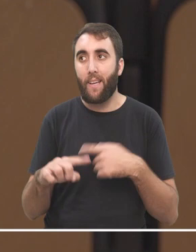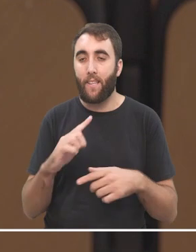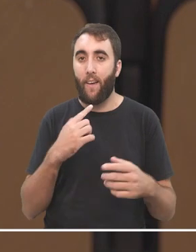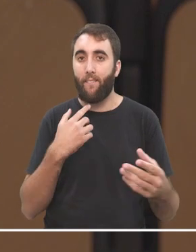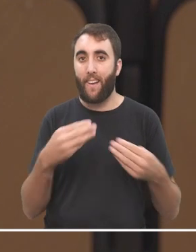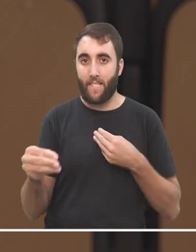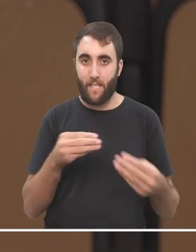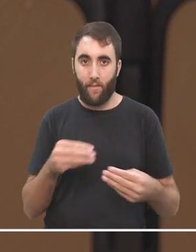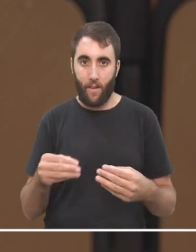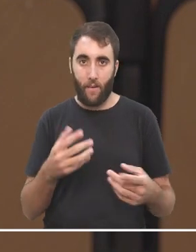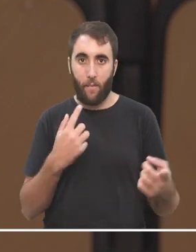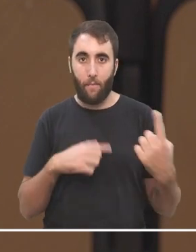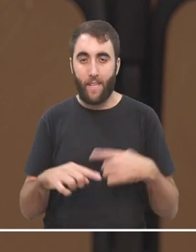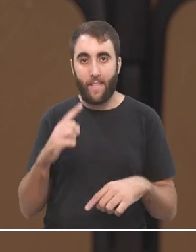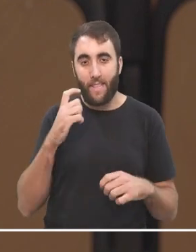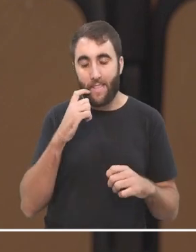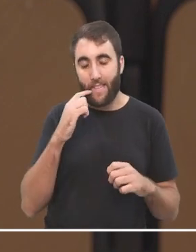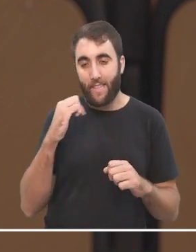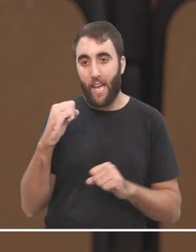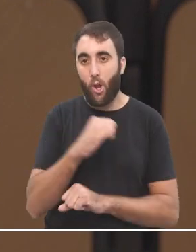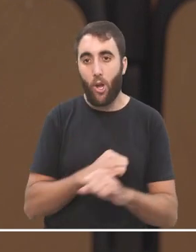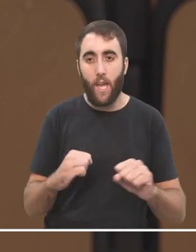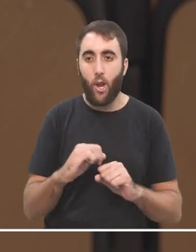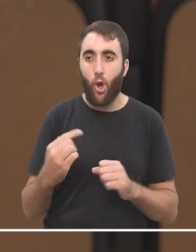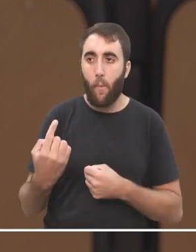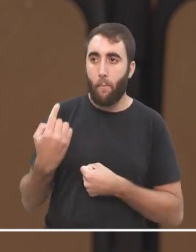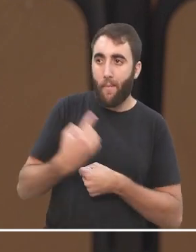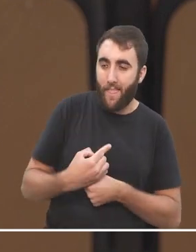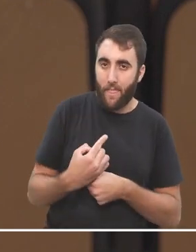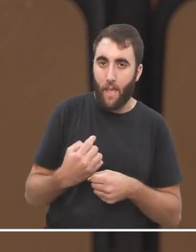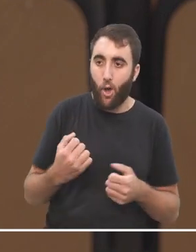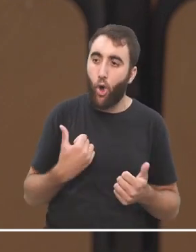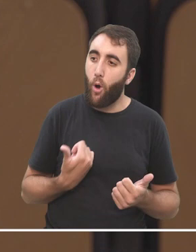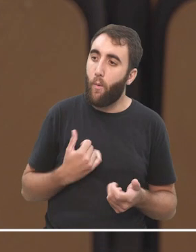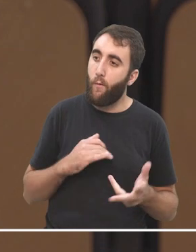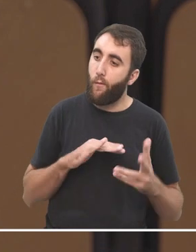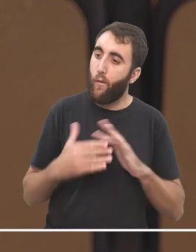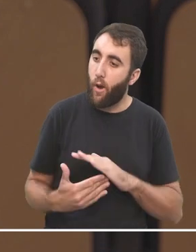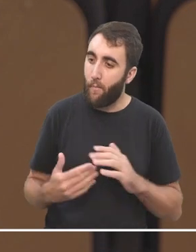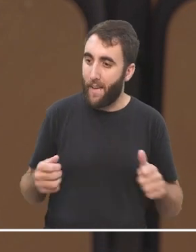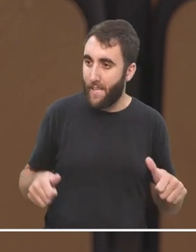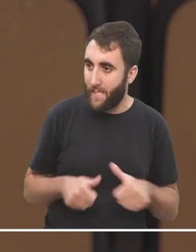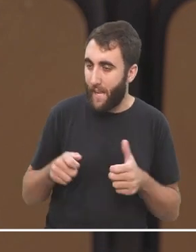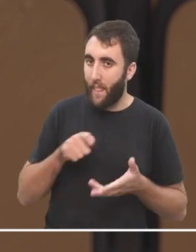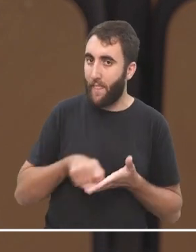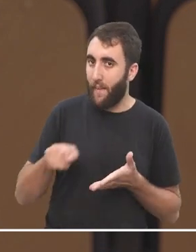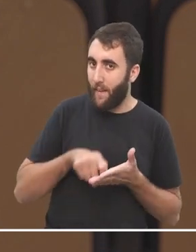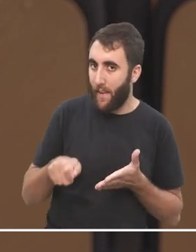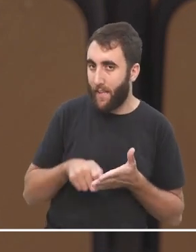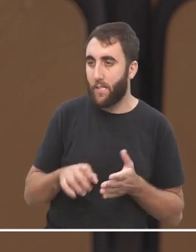modificables, es decir, con tecnologías que no impongan un modelo productivo, por ejemplo, pues para hacer los deberes